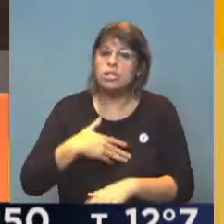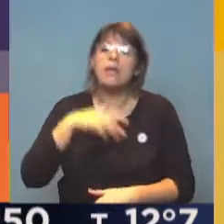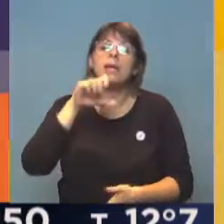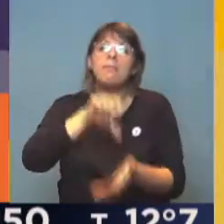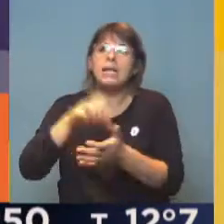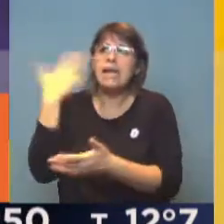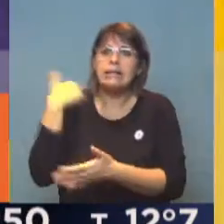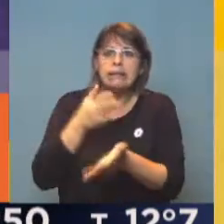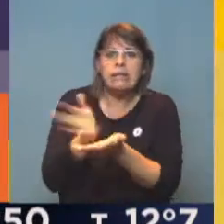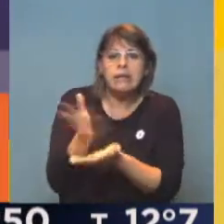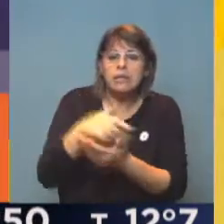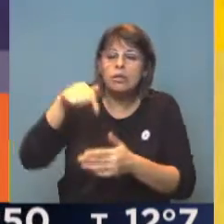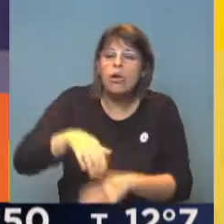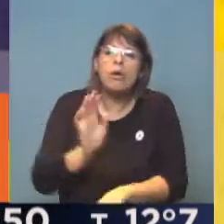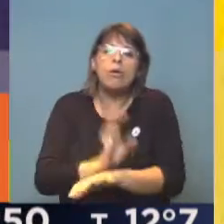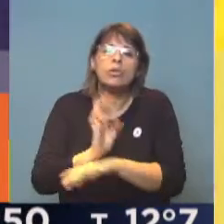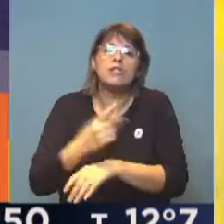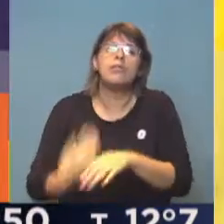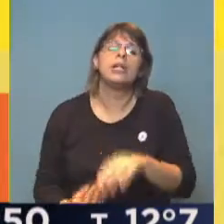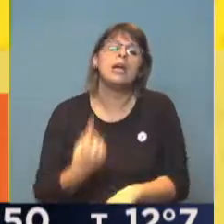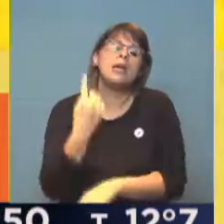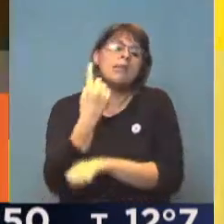dividido en la primera potencia europea.